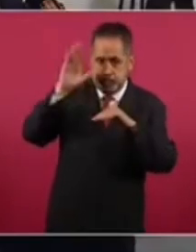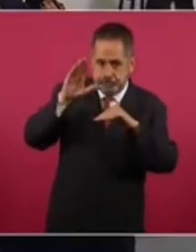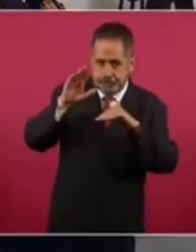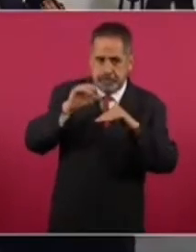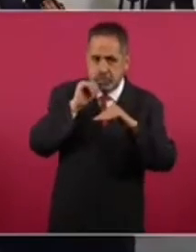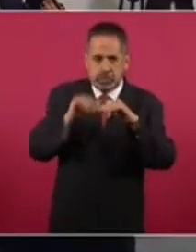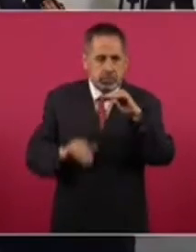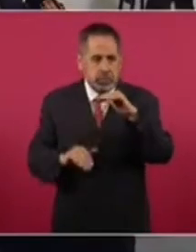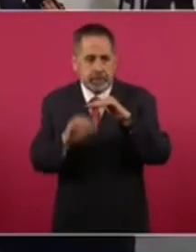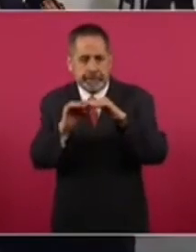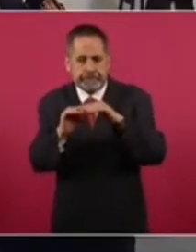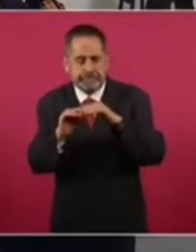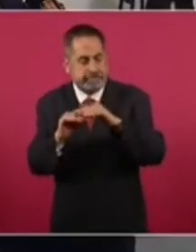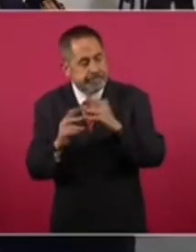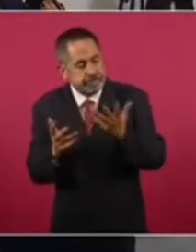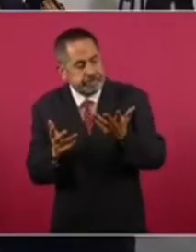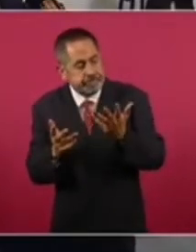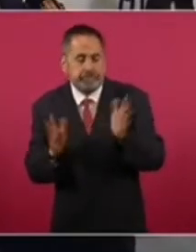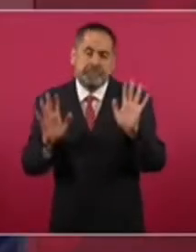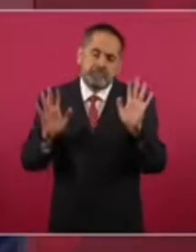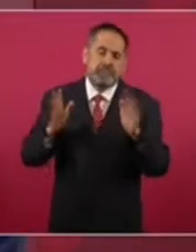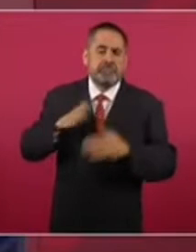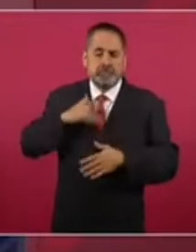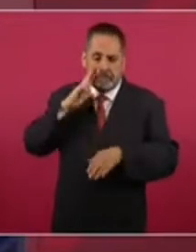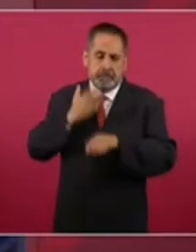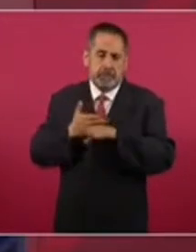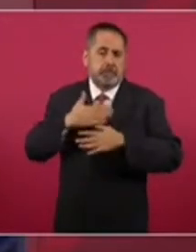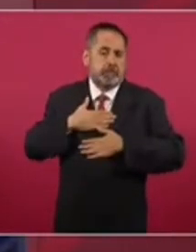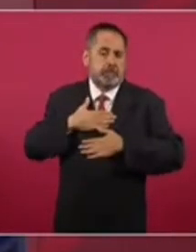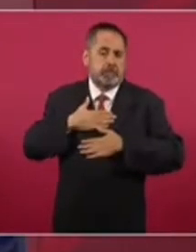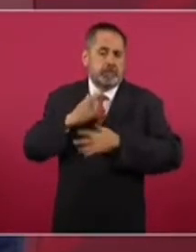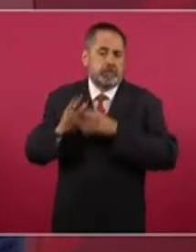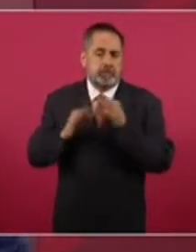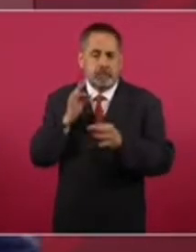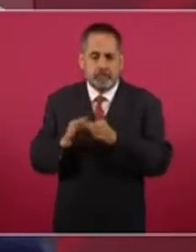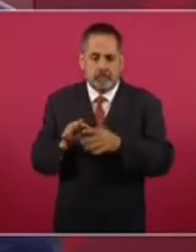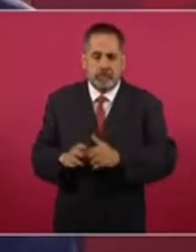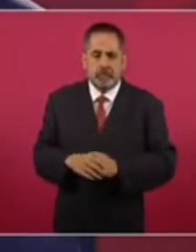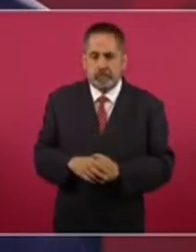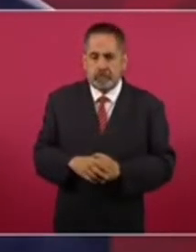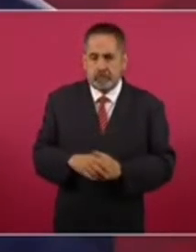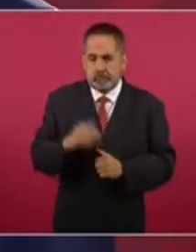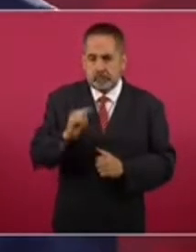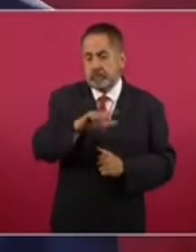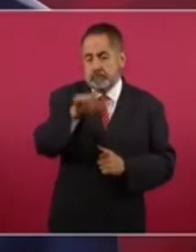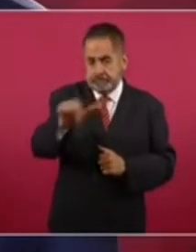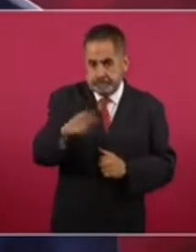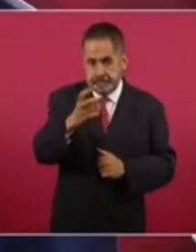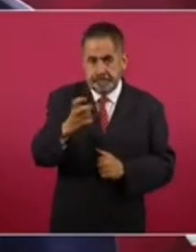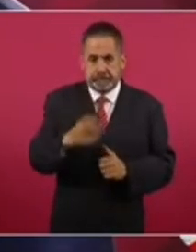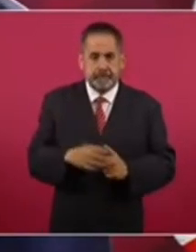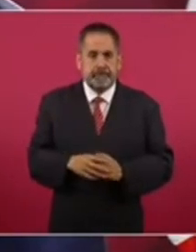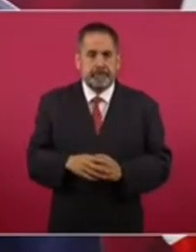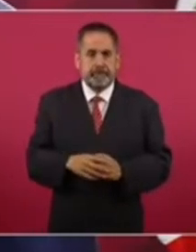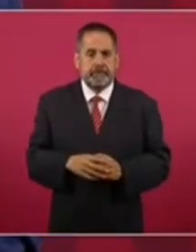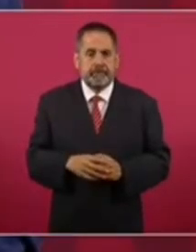Pero yo cumplí con mi responsabilidad. ¿Y si? Luego de eso,